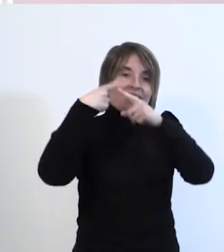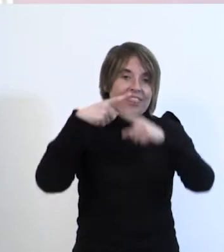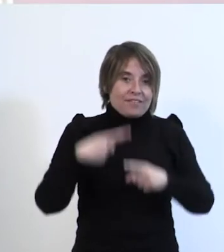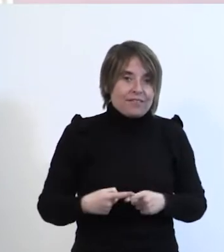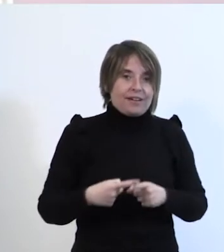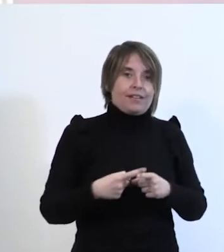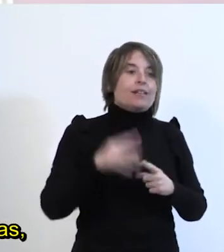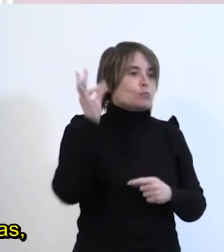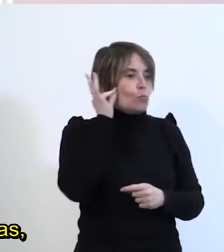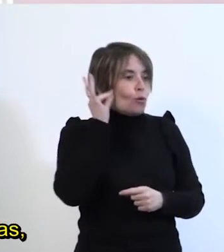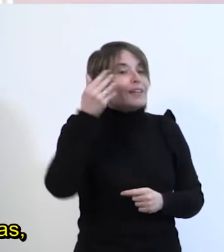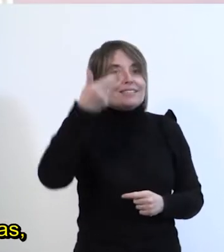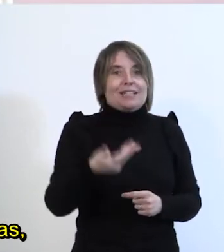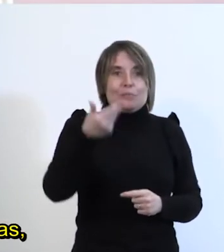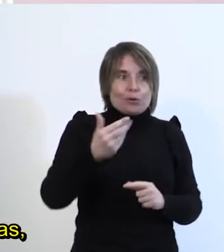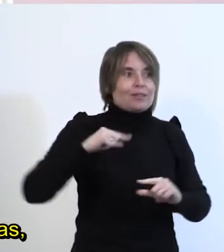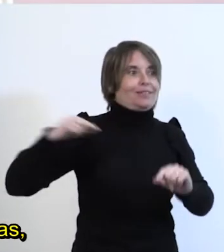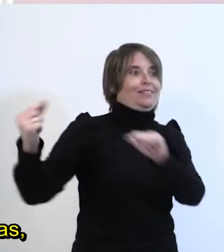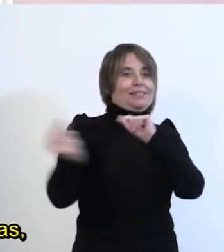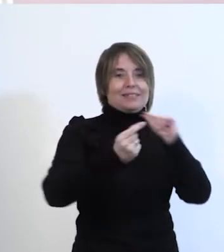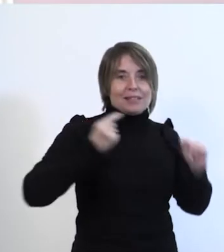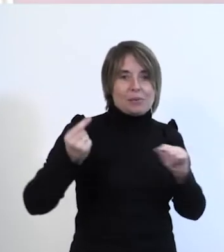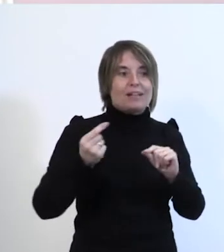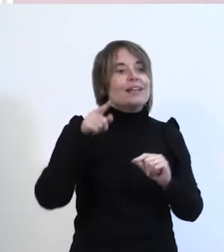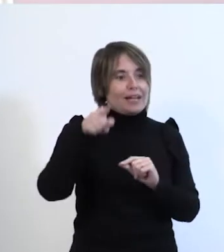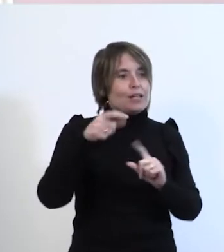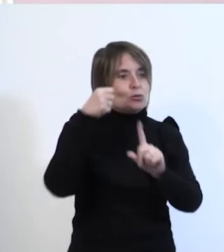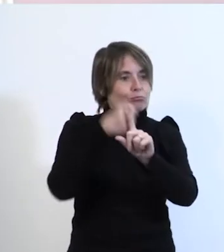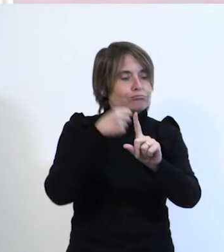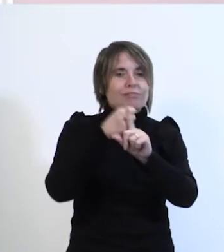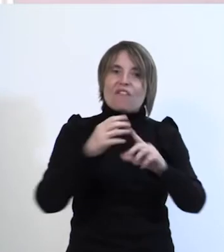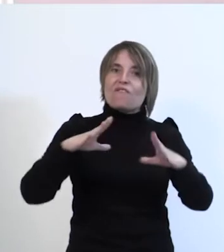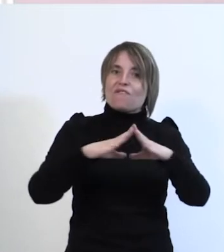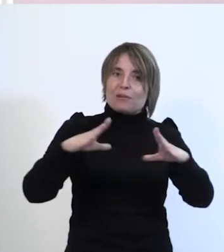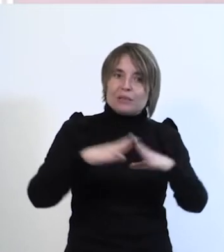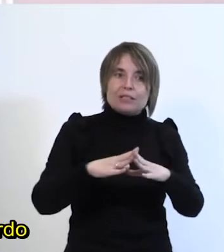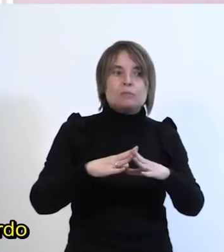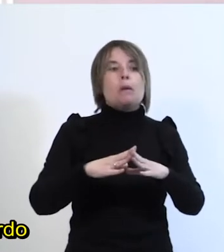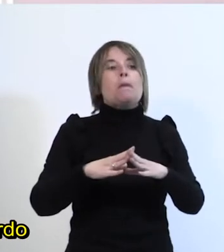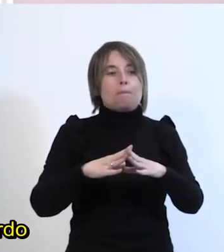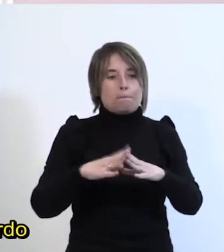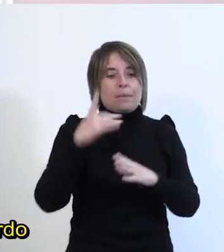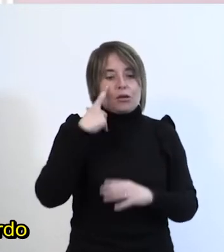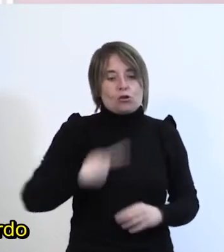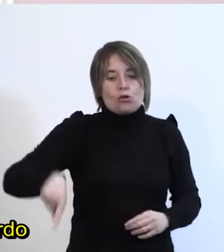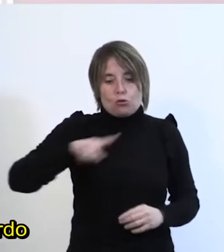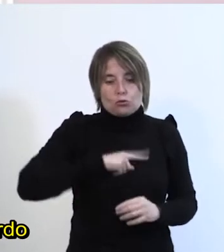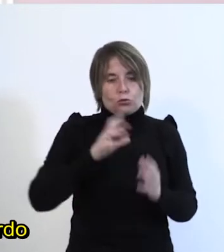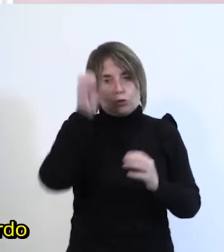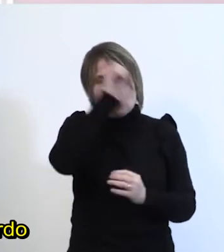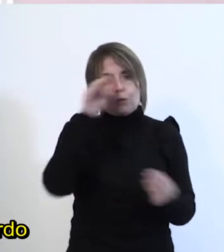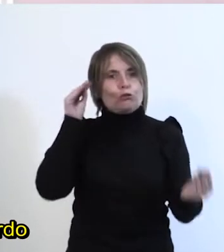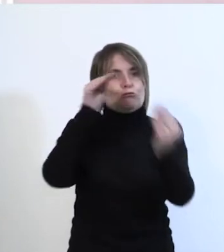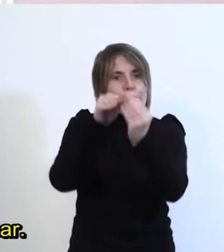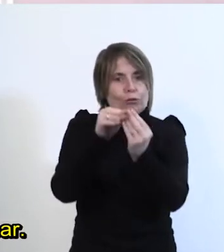las diferencias que tenemos entre nosotras son importantes y hay que debatirlas, y por eso es una riqueza hablar de feminismos, pero que es que tenemos cosas en las que podemos estar de